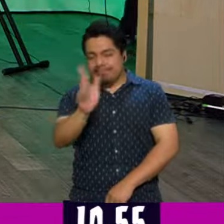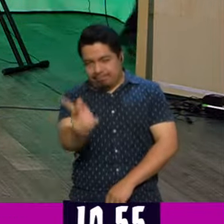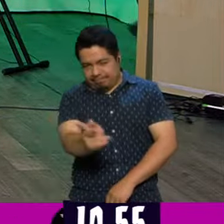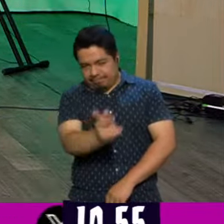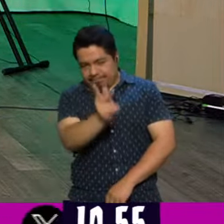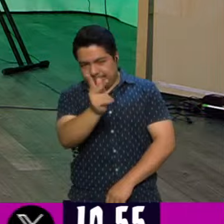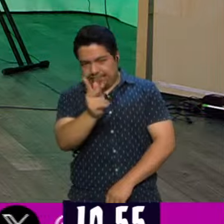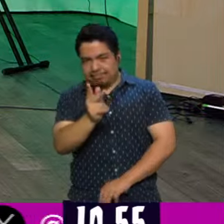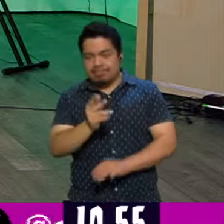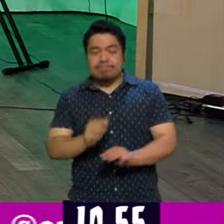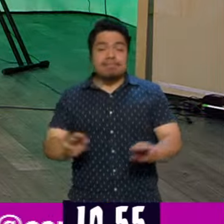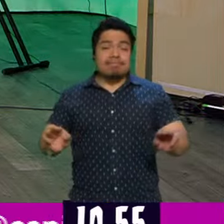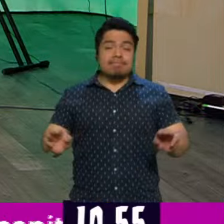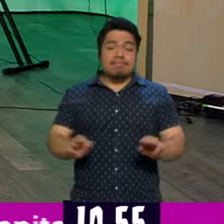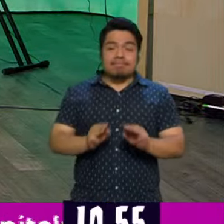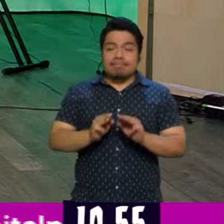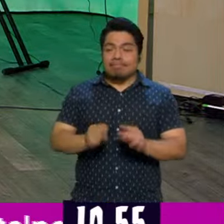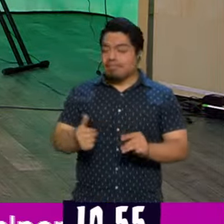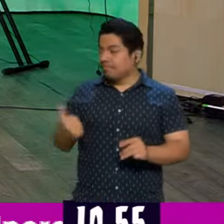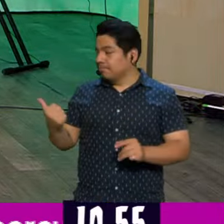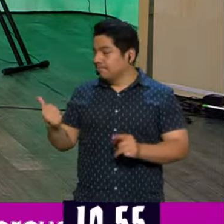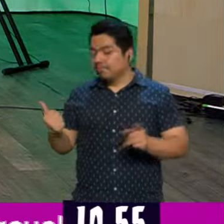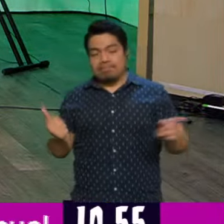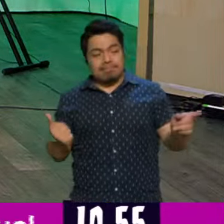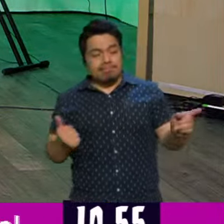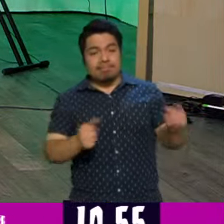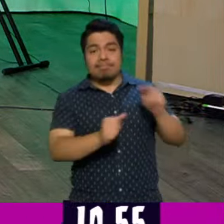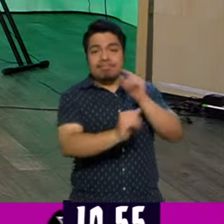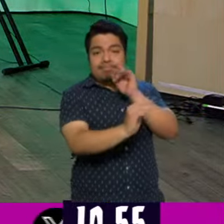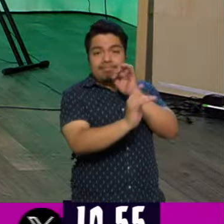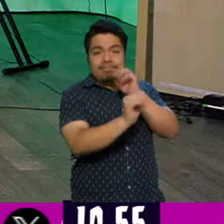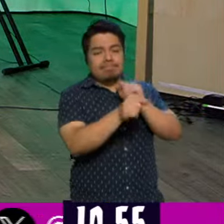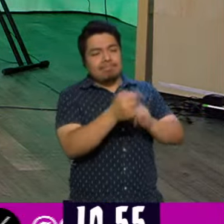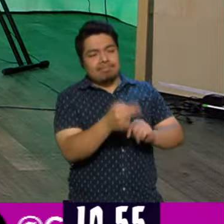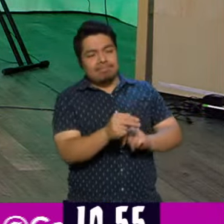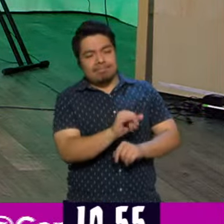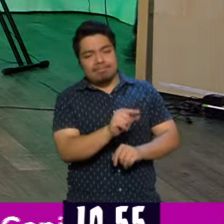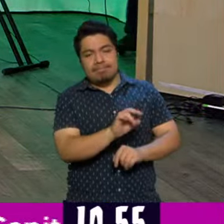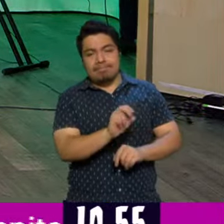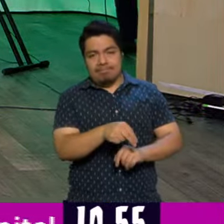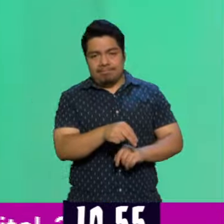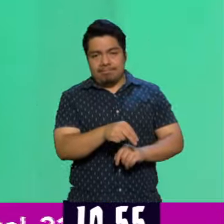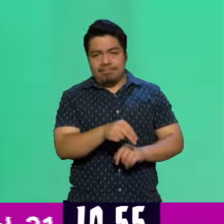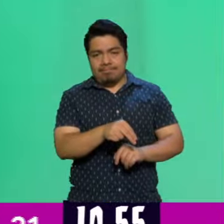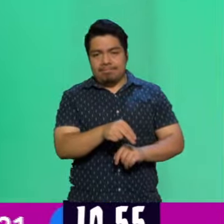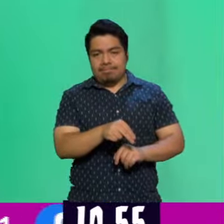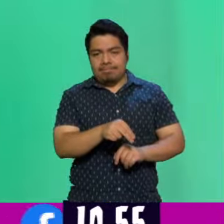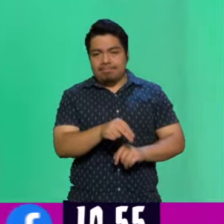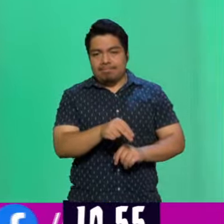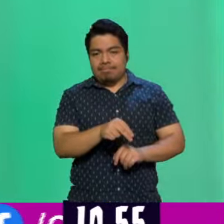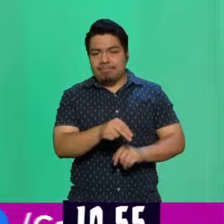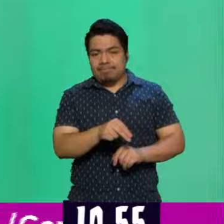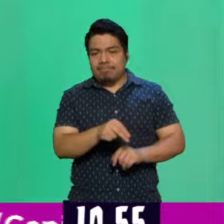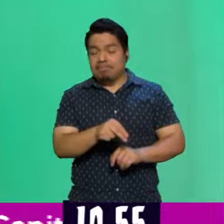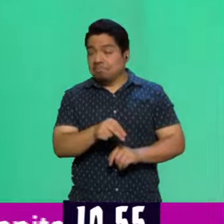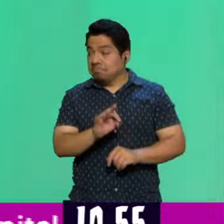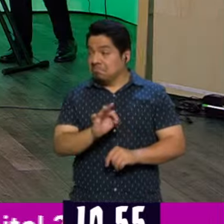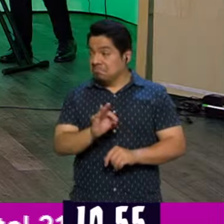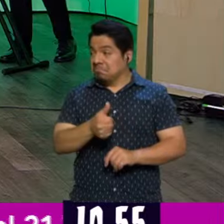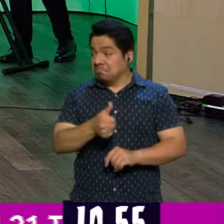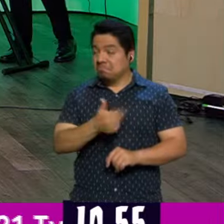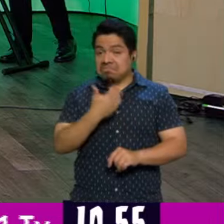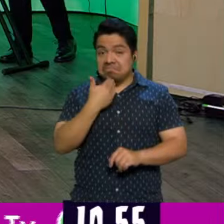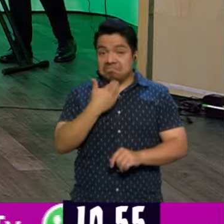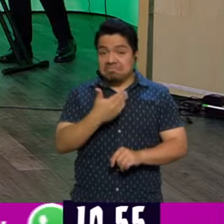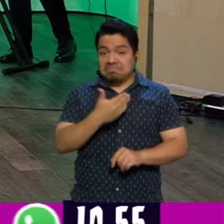los musicazos que trae hoy. ¿Qué en musicazos? La trompeta, ¿tu nombre, compañero? Cristian Figueredo. Qué bárbaro, oye, ¿eh? Qué bárbaro, es qué figura. Es idéntico